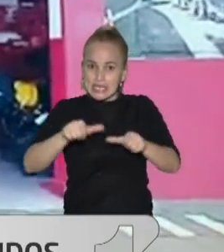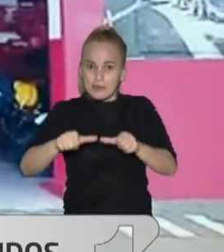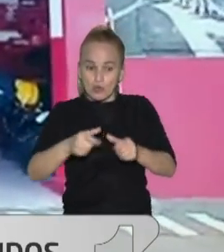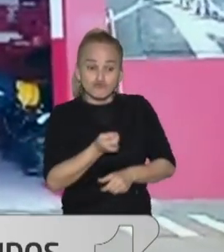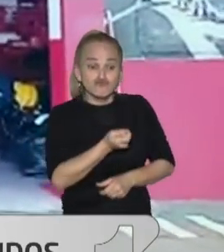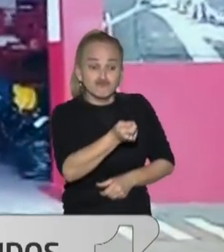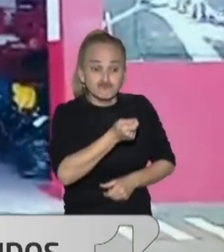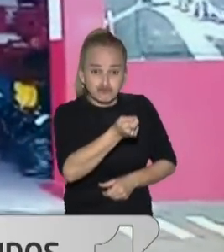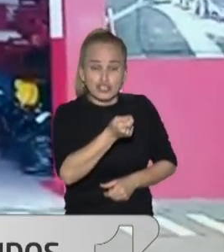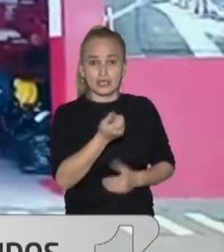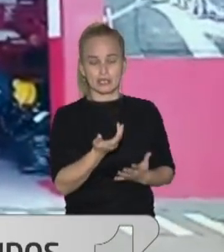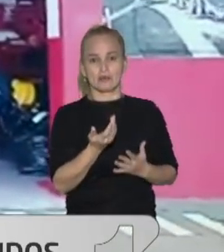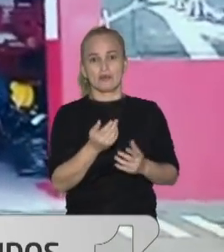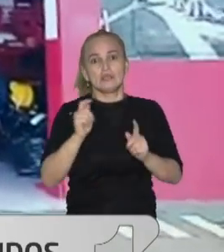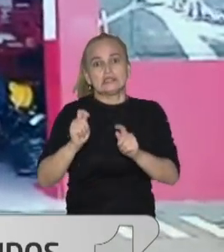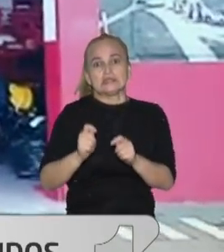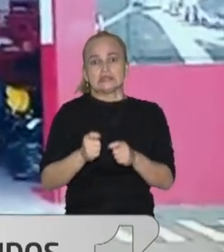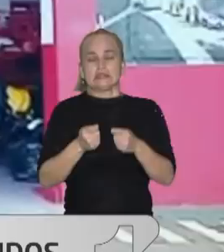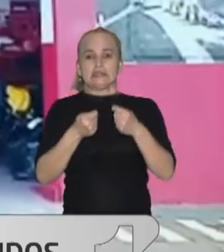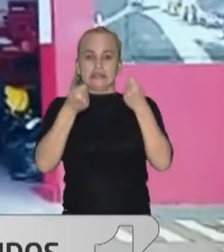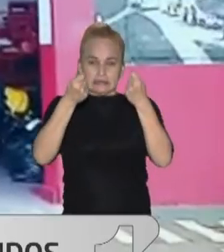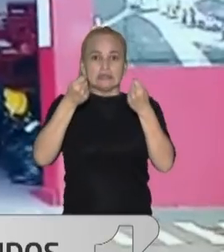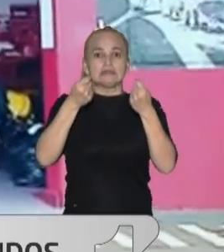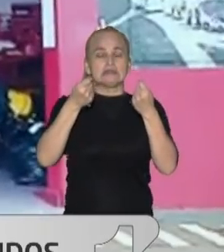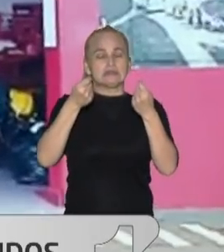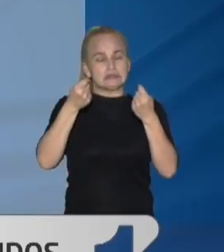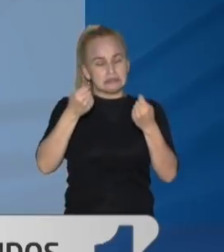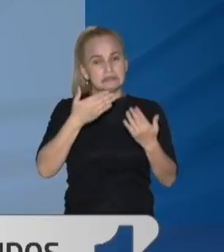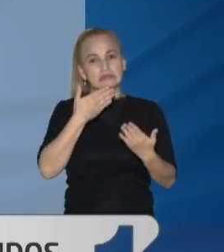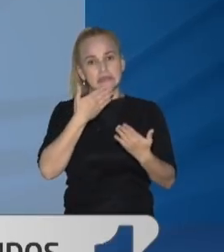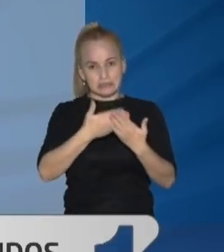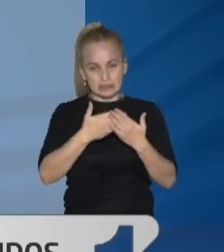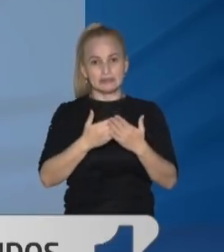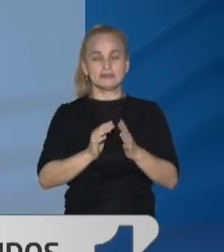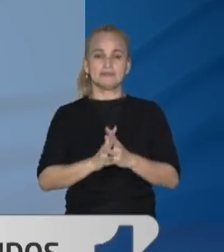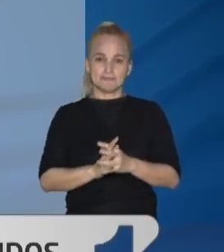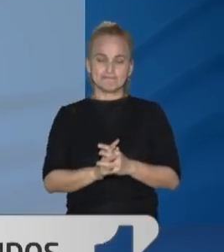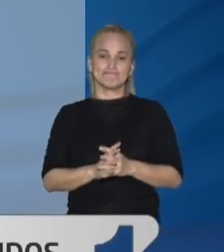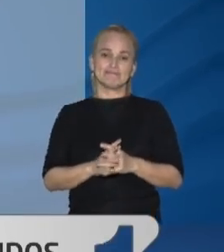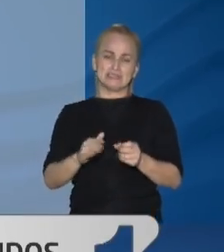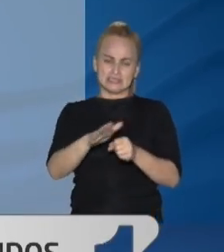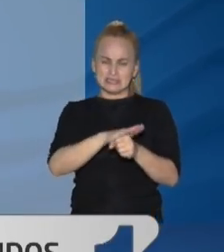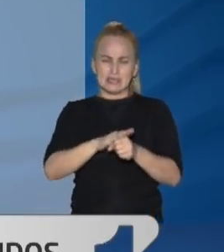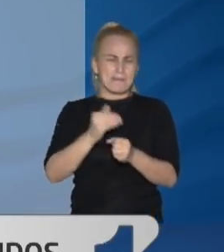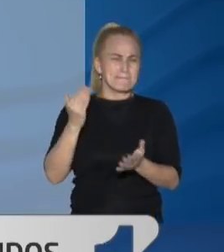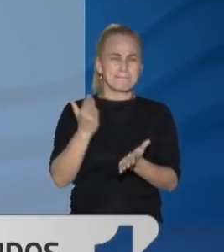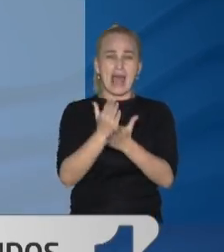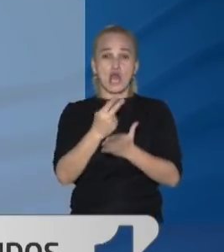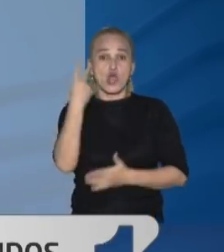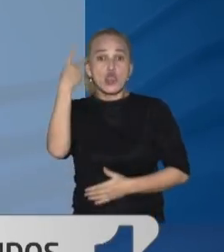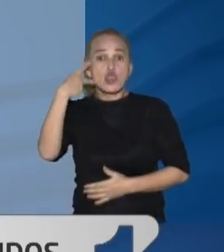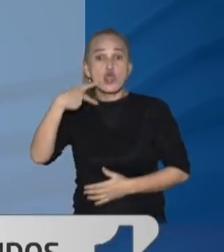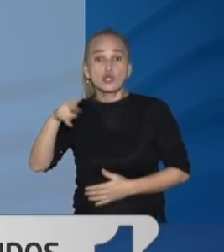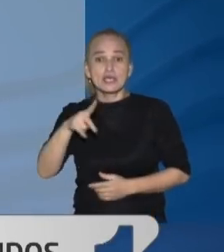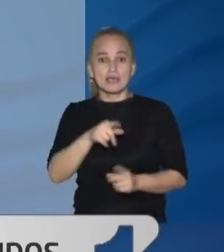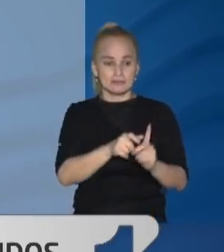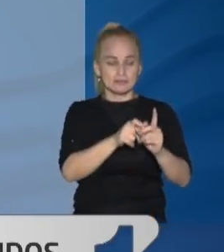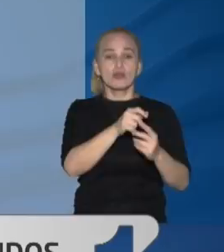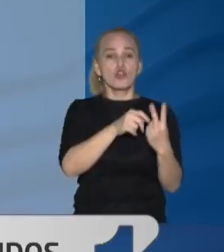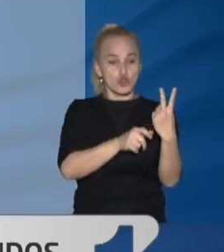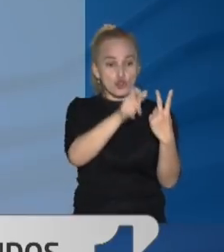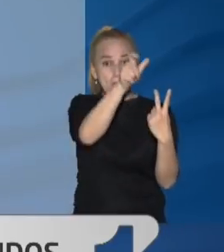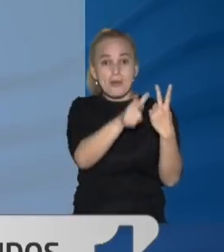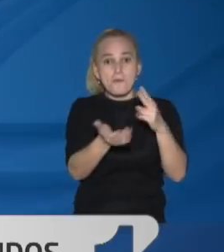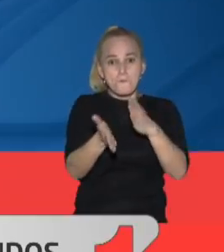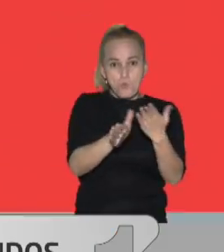afortunadamente ninguna de estas plantas de manera directa se ha visto comprometido. El lamentable saldo en 48 horas es de 2 personas